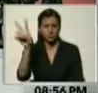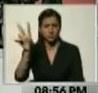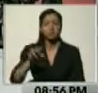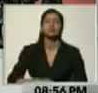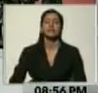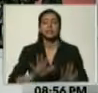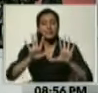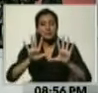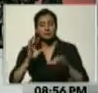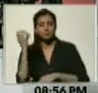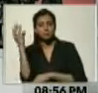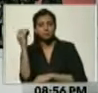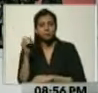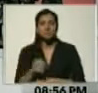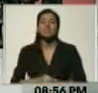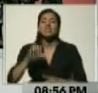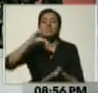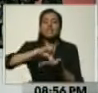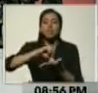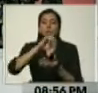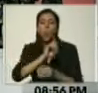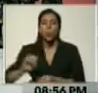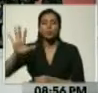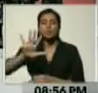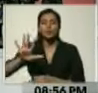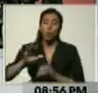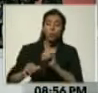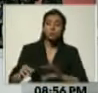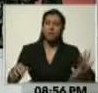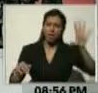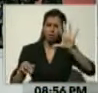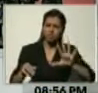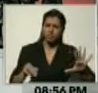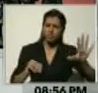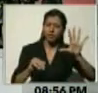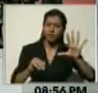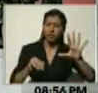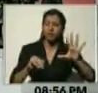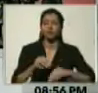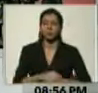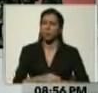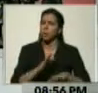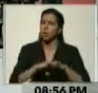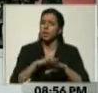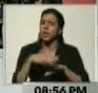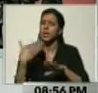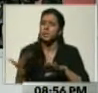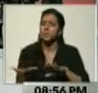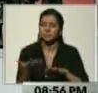10 en la región centro-occidental. Bien, bueno, ¿por qué no hicieron una de esas